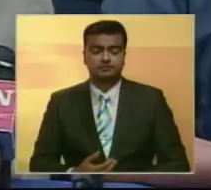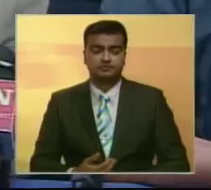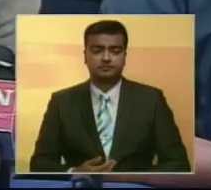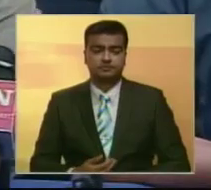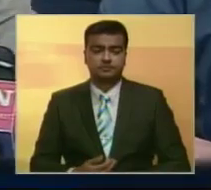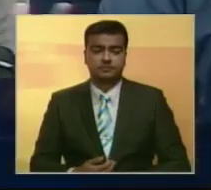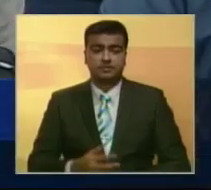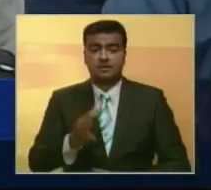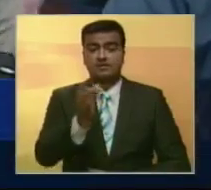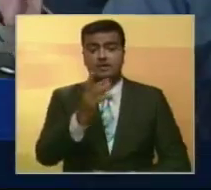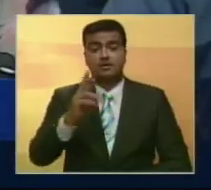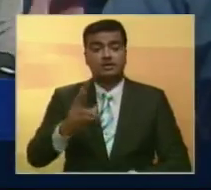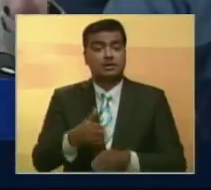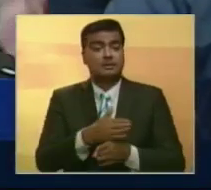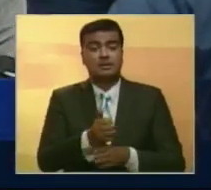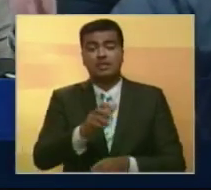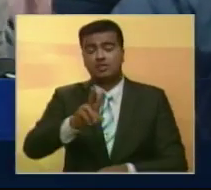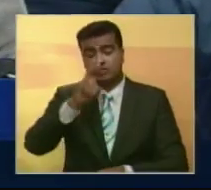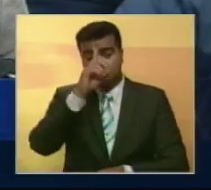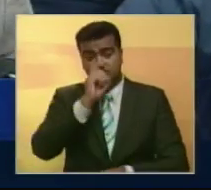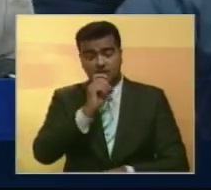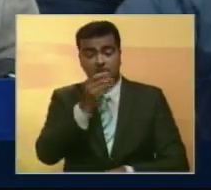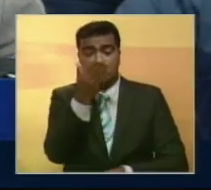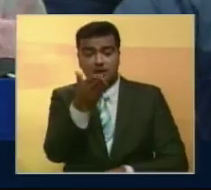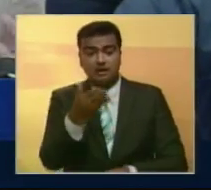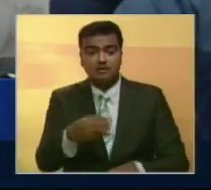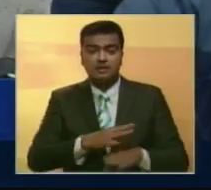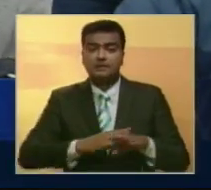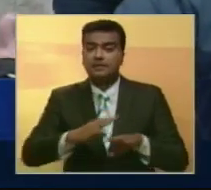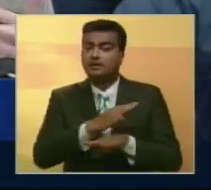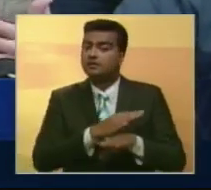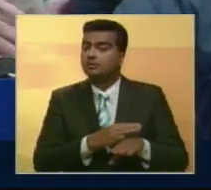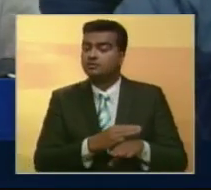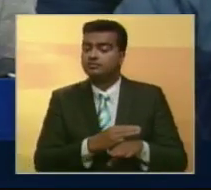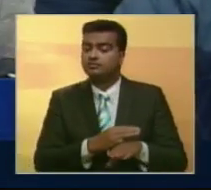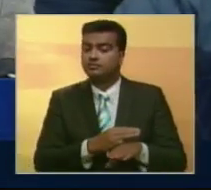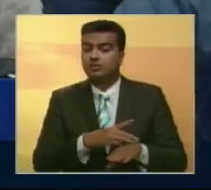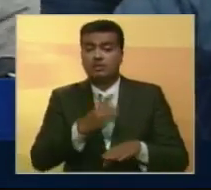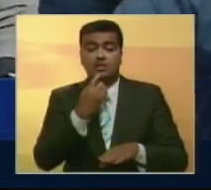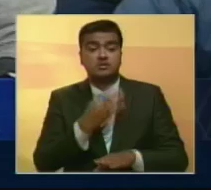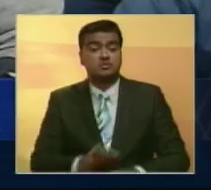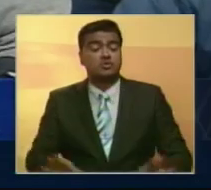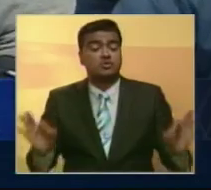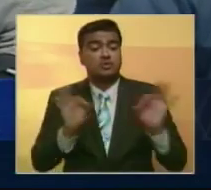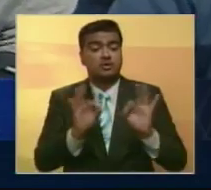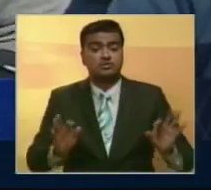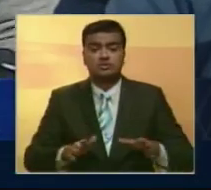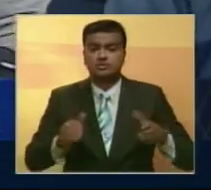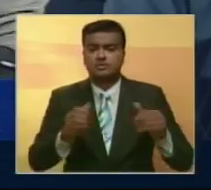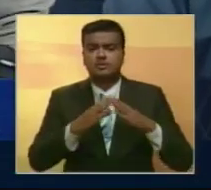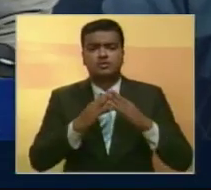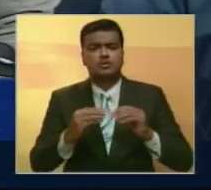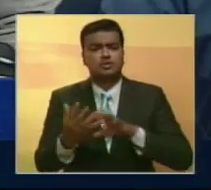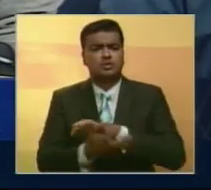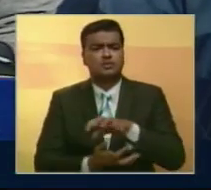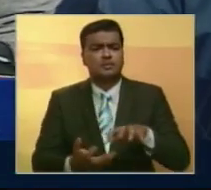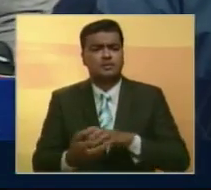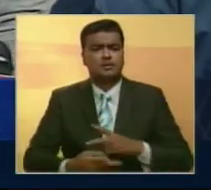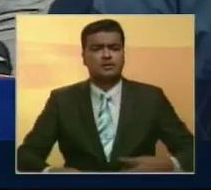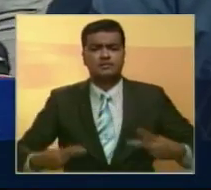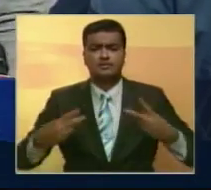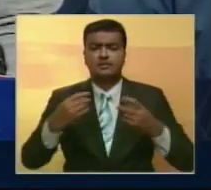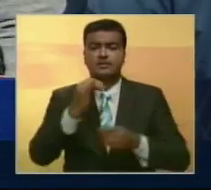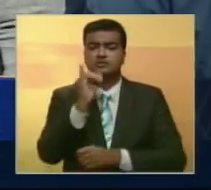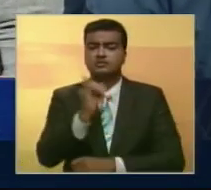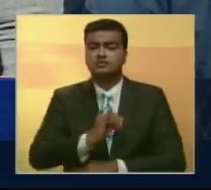Rodríguez, después de 12 años en esa cartera administrativa y no ha tomado soluciones, porque todos los problemas que vive el Zulia